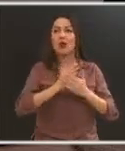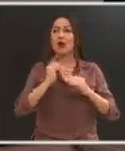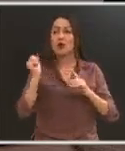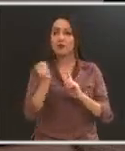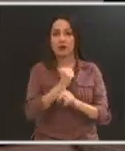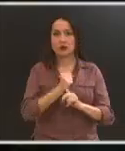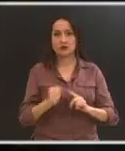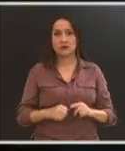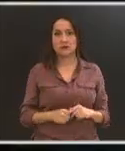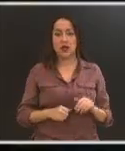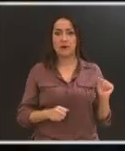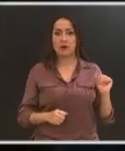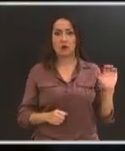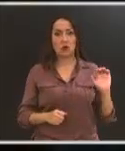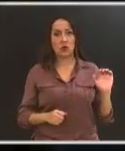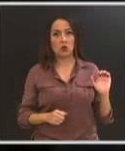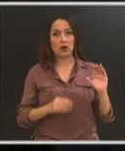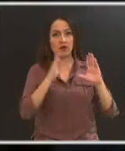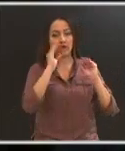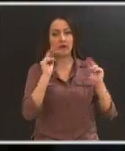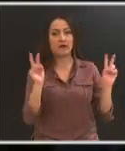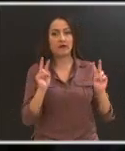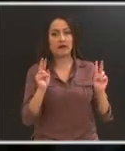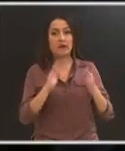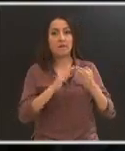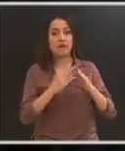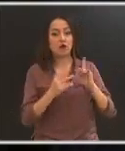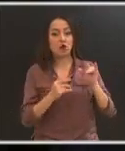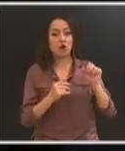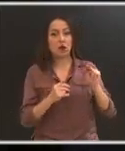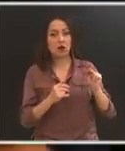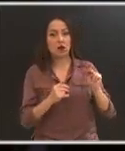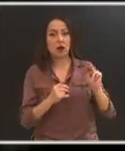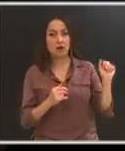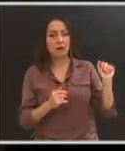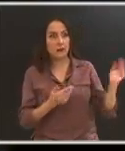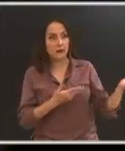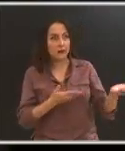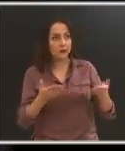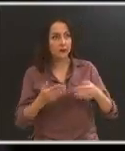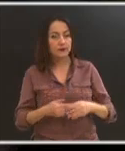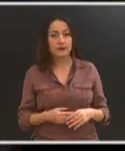violencia. Alberto Cuadra nos informa en vivo desde Barrio Luján. Alberto.